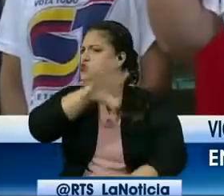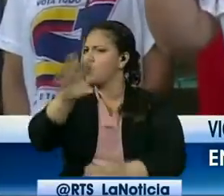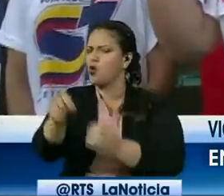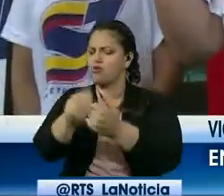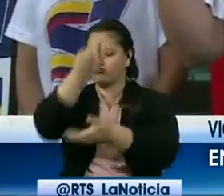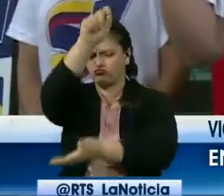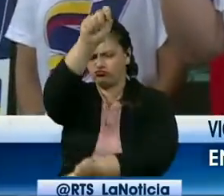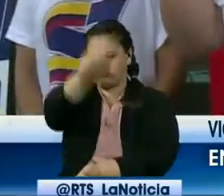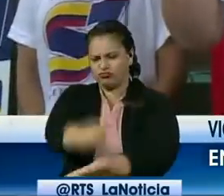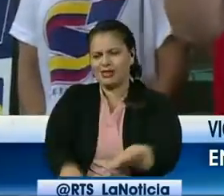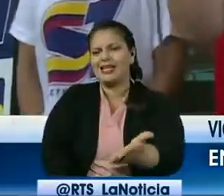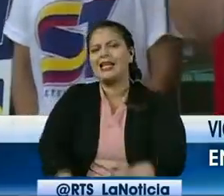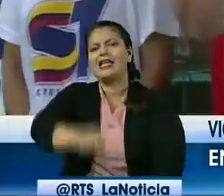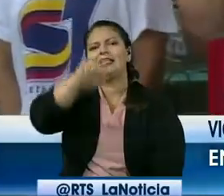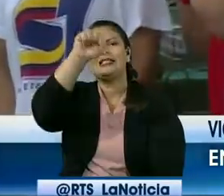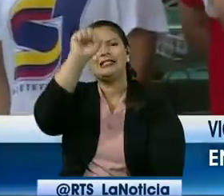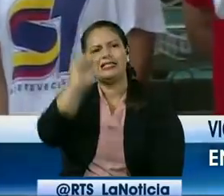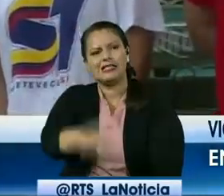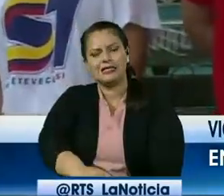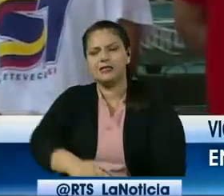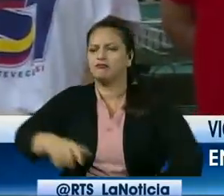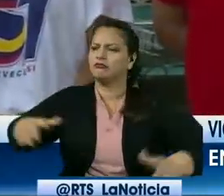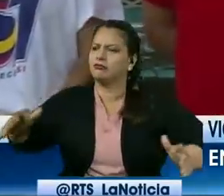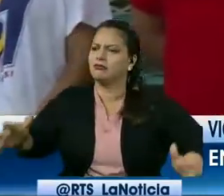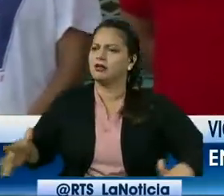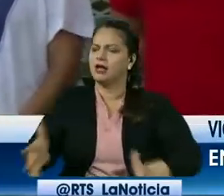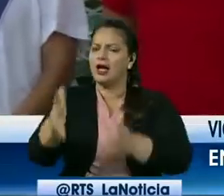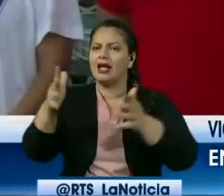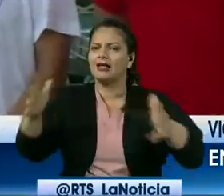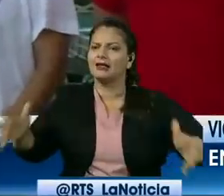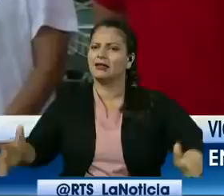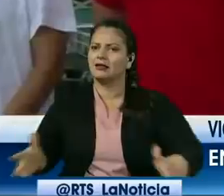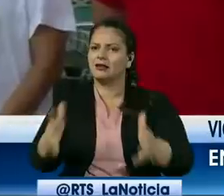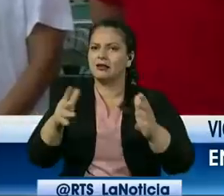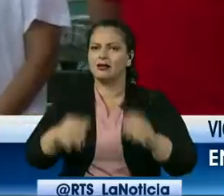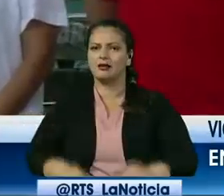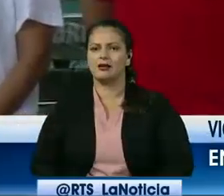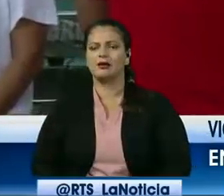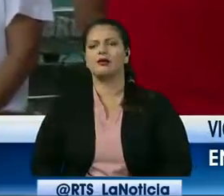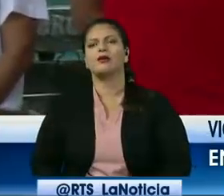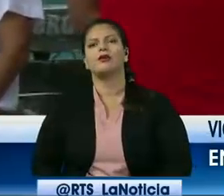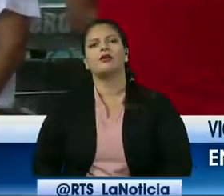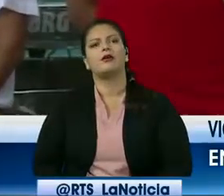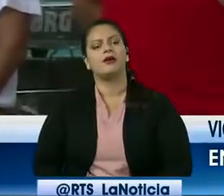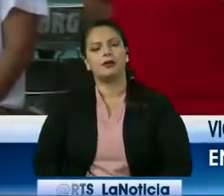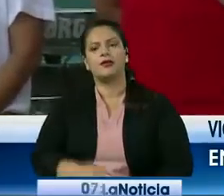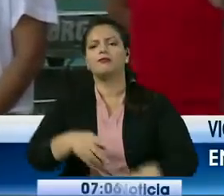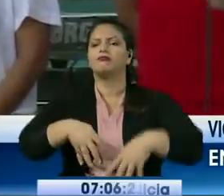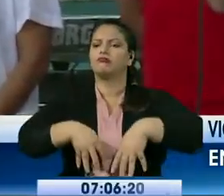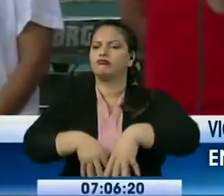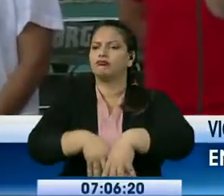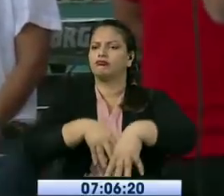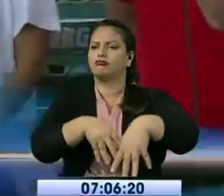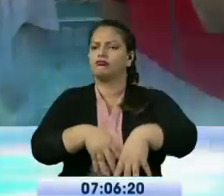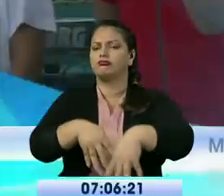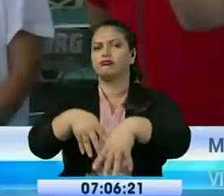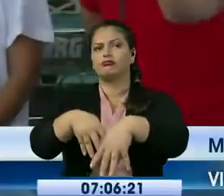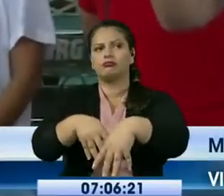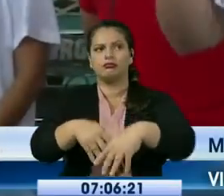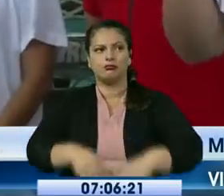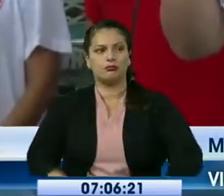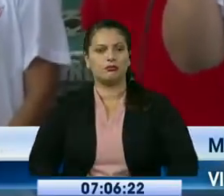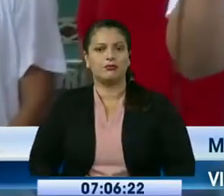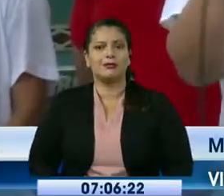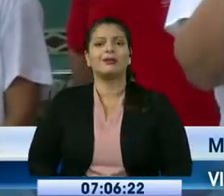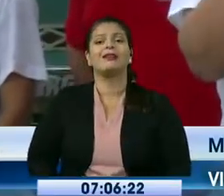consulta popular, que impulsada de forma consecuente con el pueblo ecuatoriano, por parte de nuestro querido